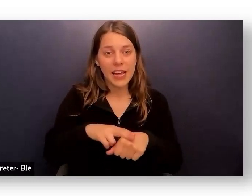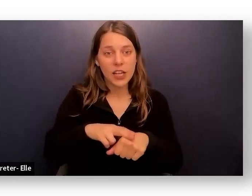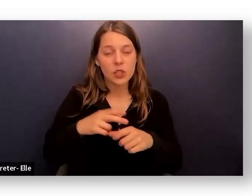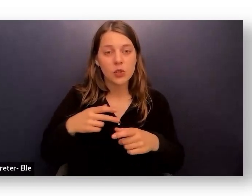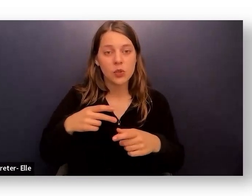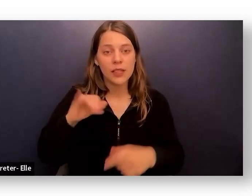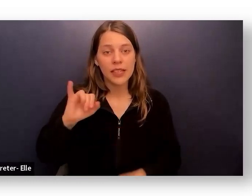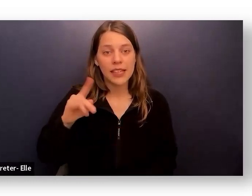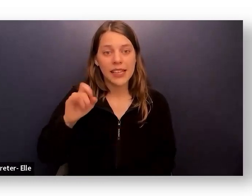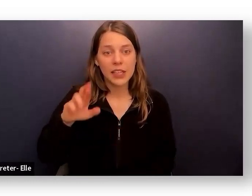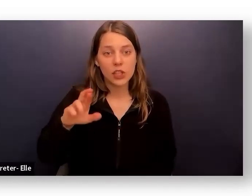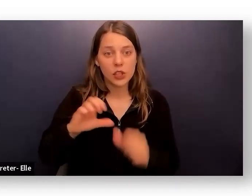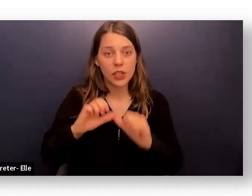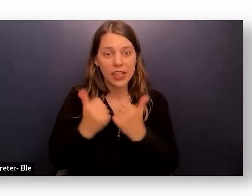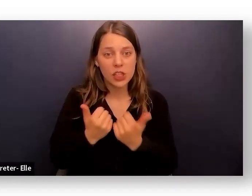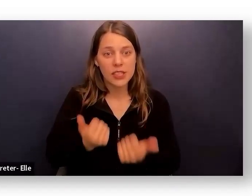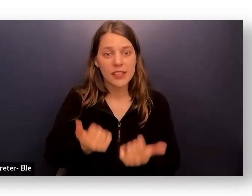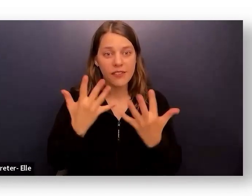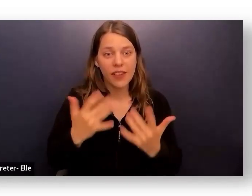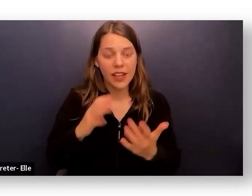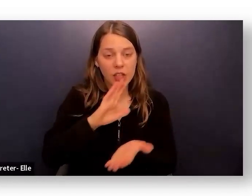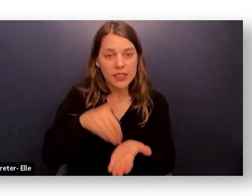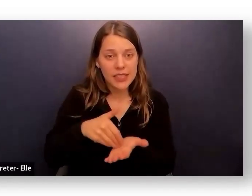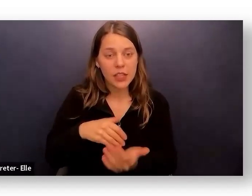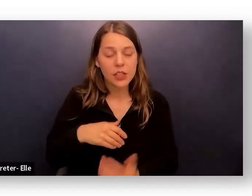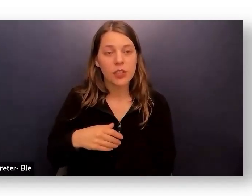Trabajamos en el Centro Nacional Interagencial de Bomberos,